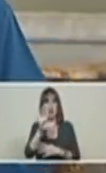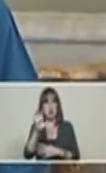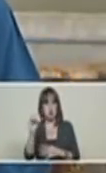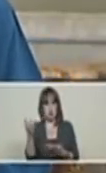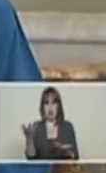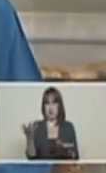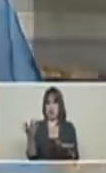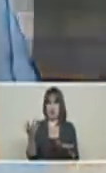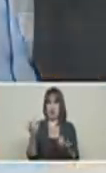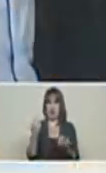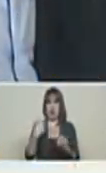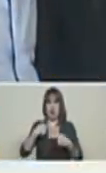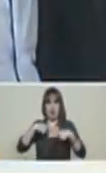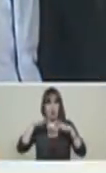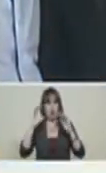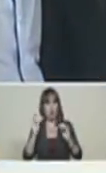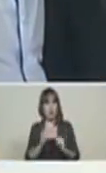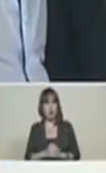¿vale?